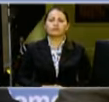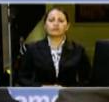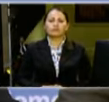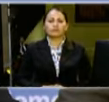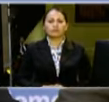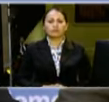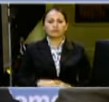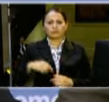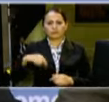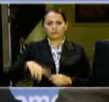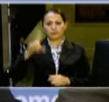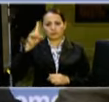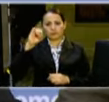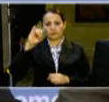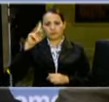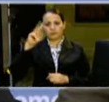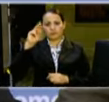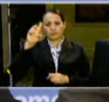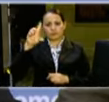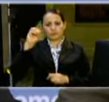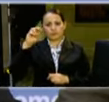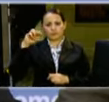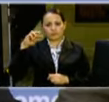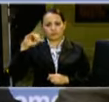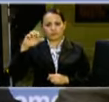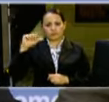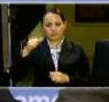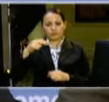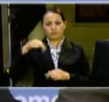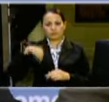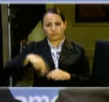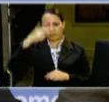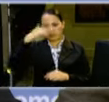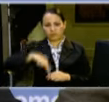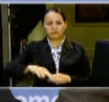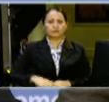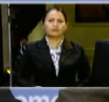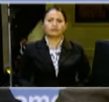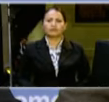Diplomacy in Mexico, The Hague Journal of Diplomacy,